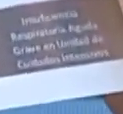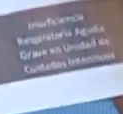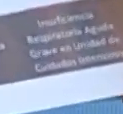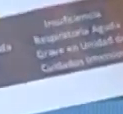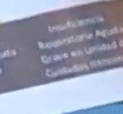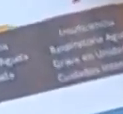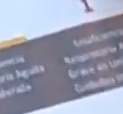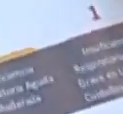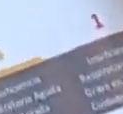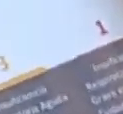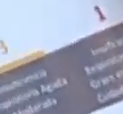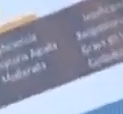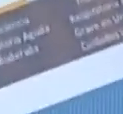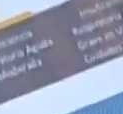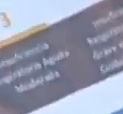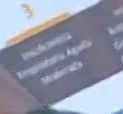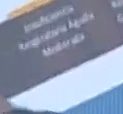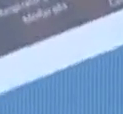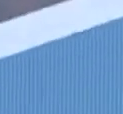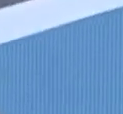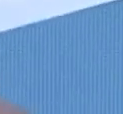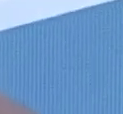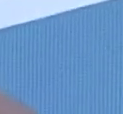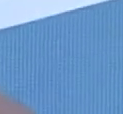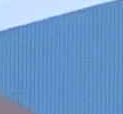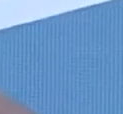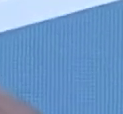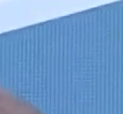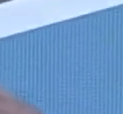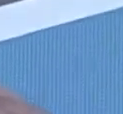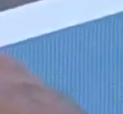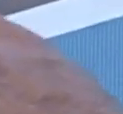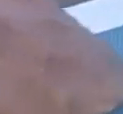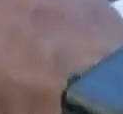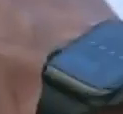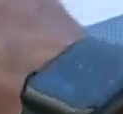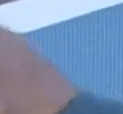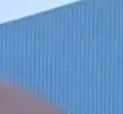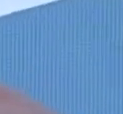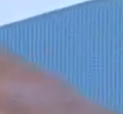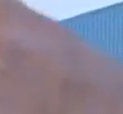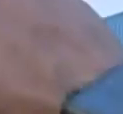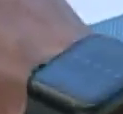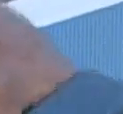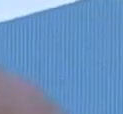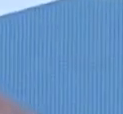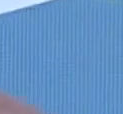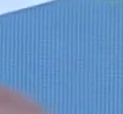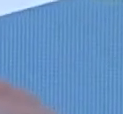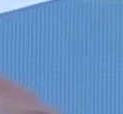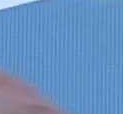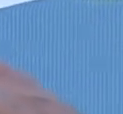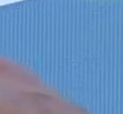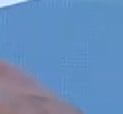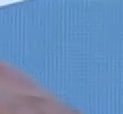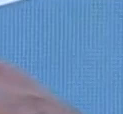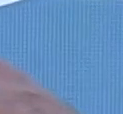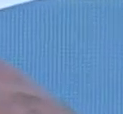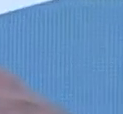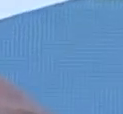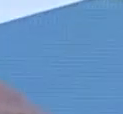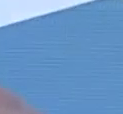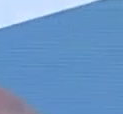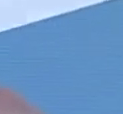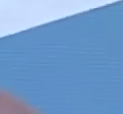de síntomas tenemos 116 pacientes completamente asintomático 73 pacientes con insuficiencia